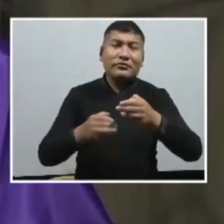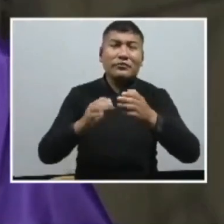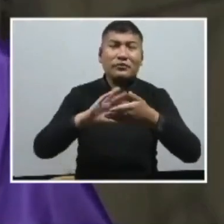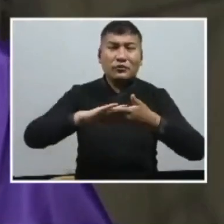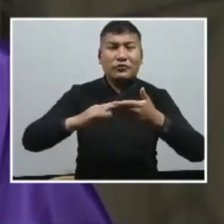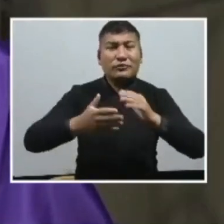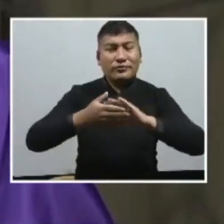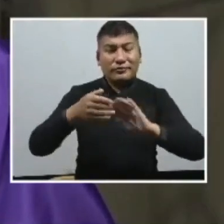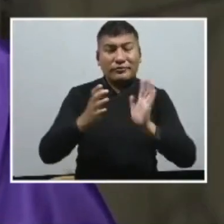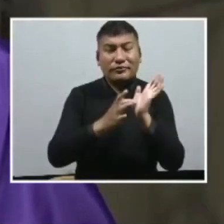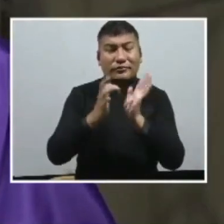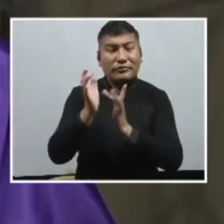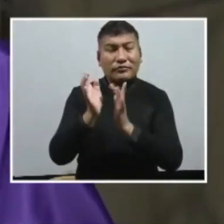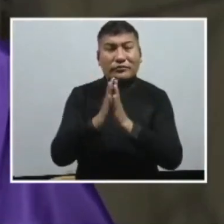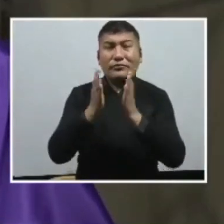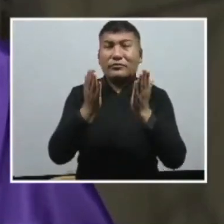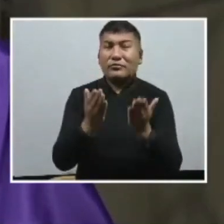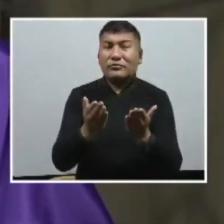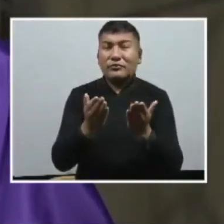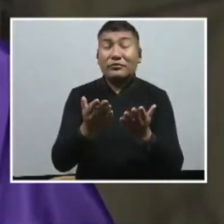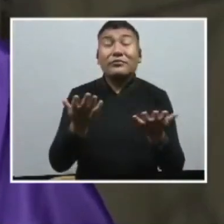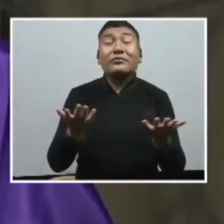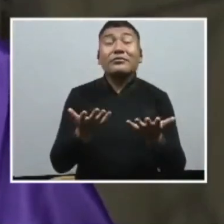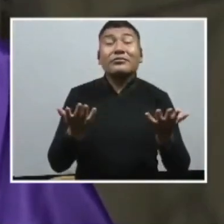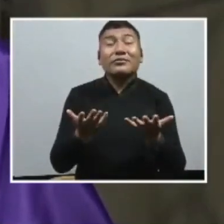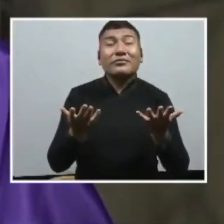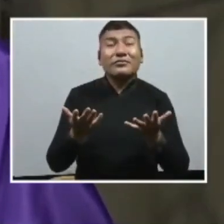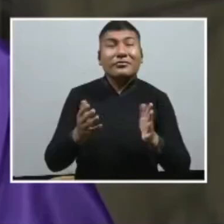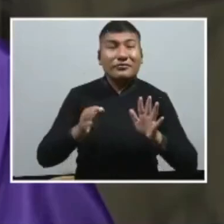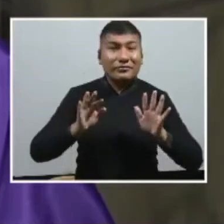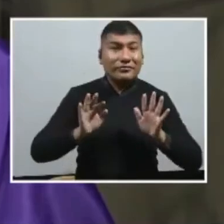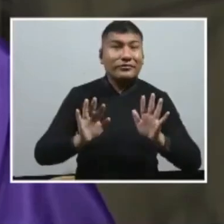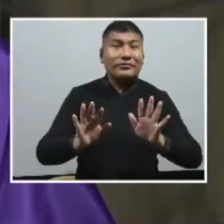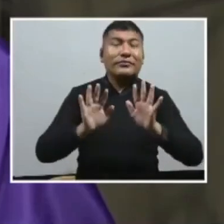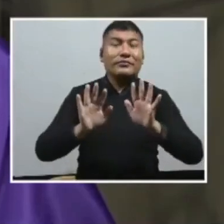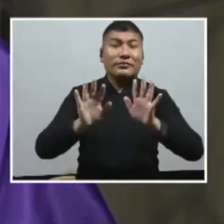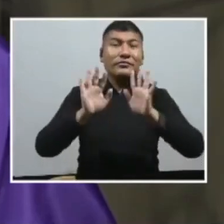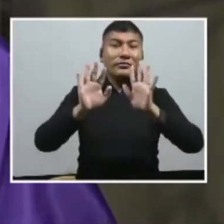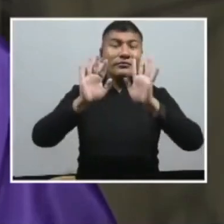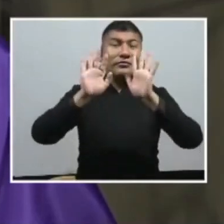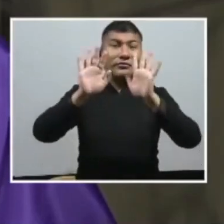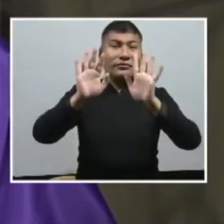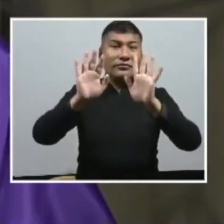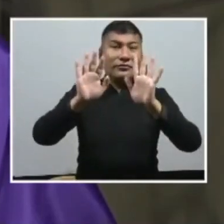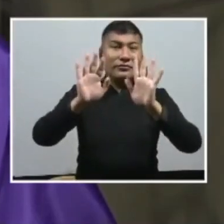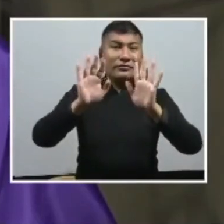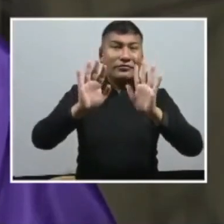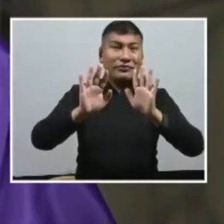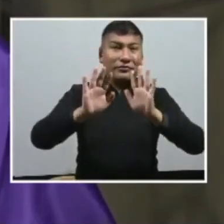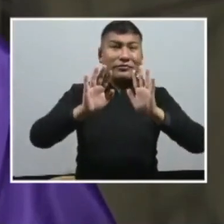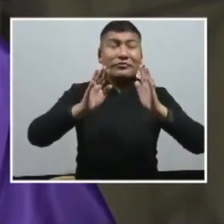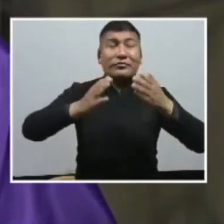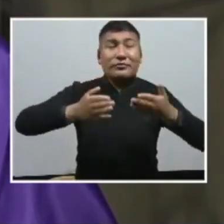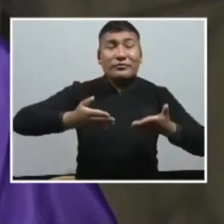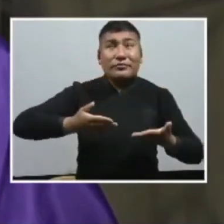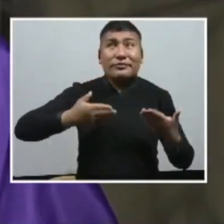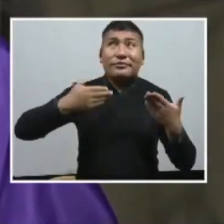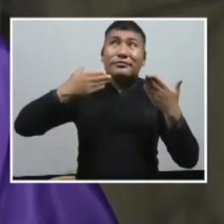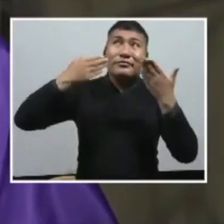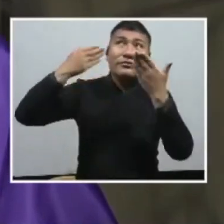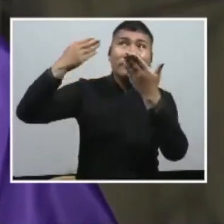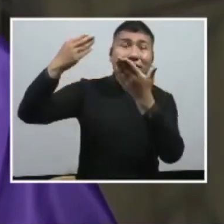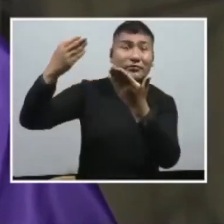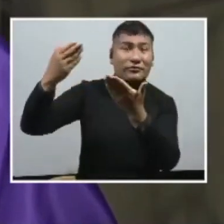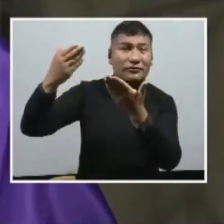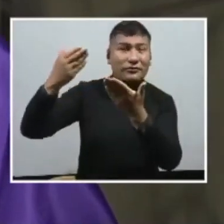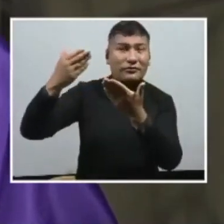Evangelio. Es el milagro de haberle devuelto